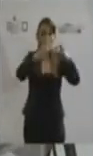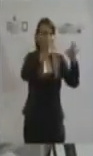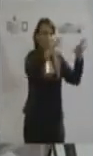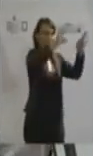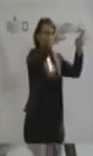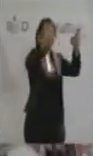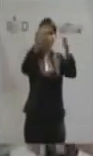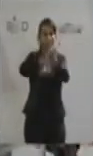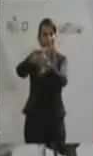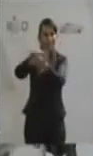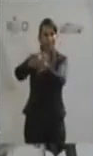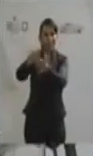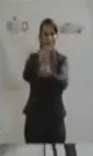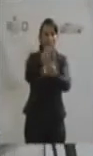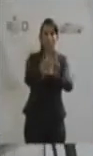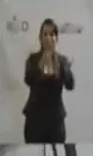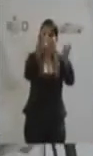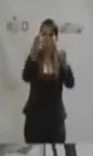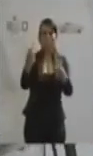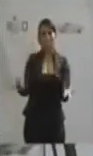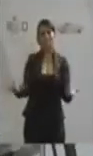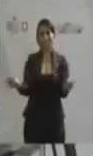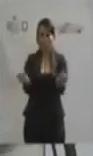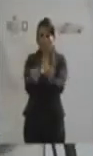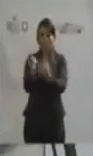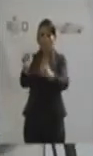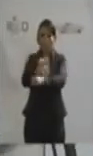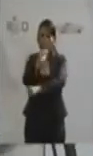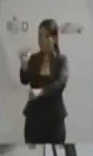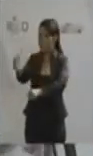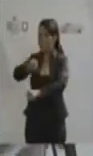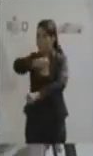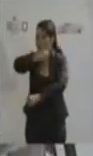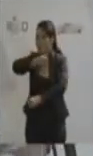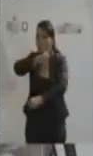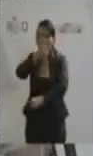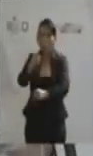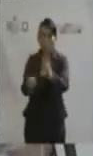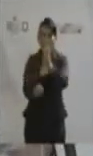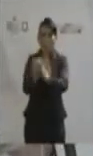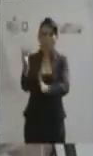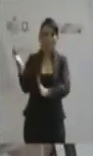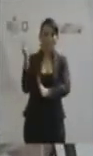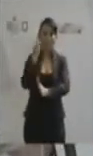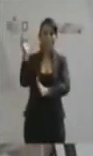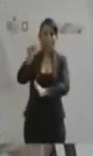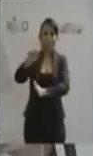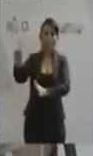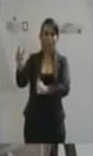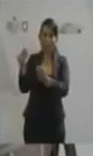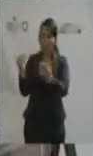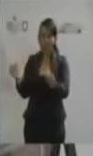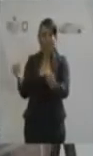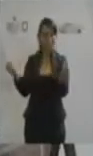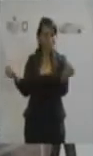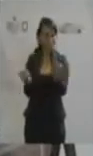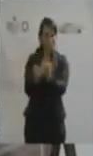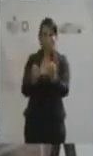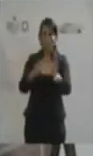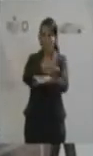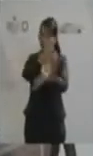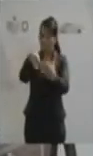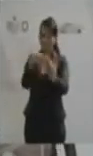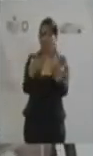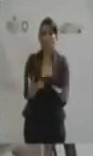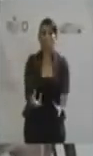el coche ya no se diga ya no sé si es no es viejo todos los días hay asaltos ya no puedes andar en